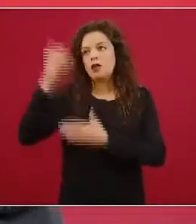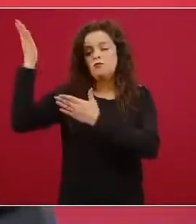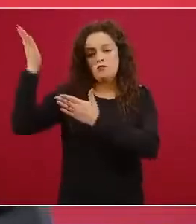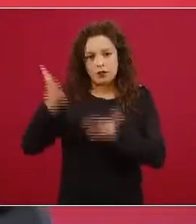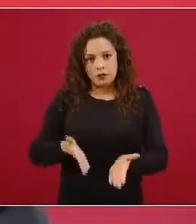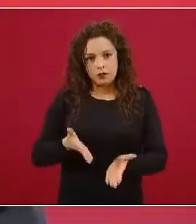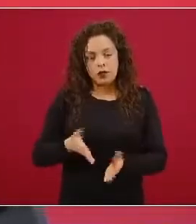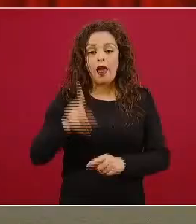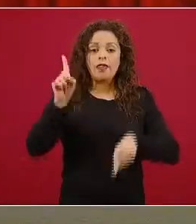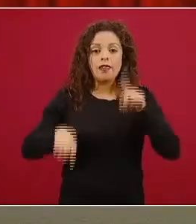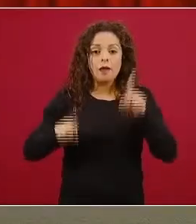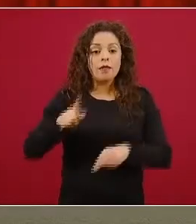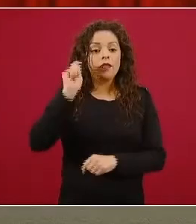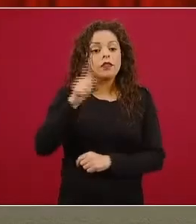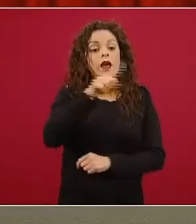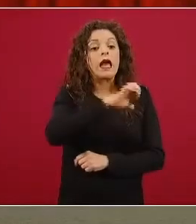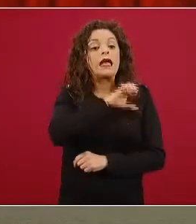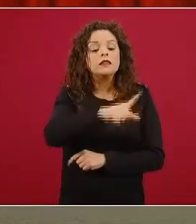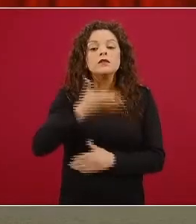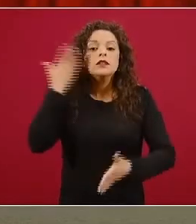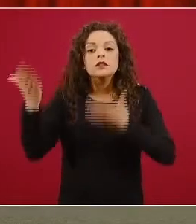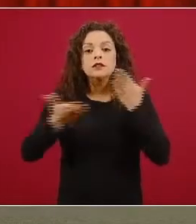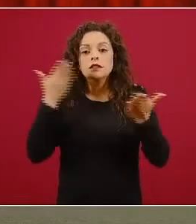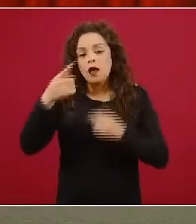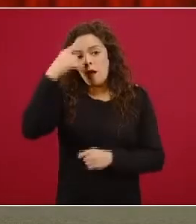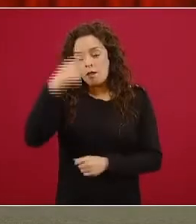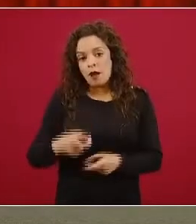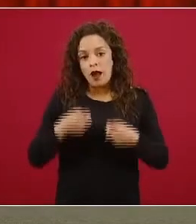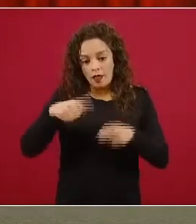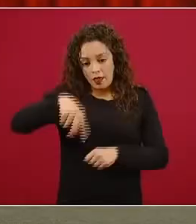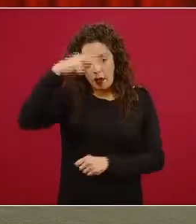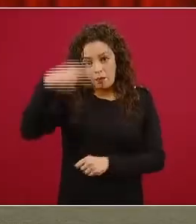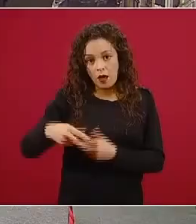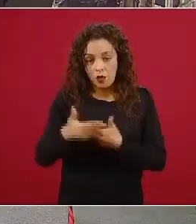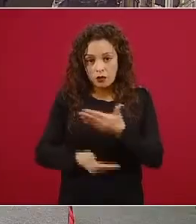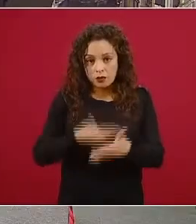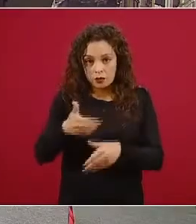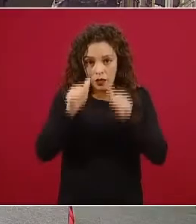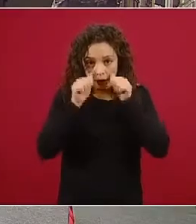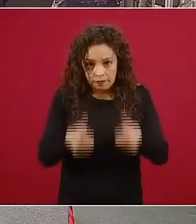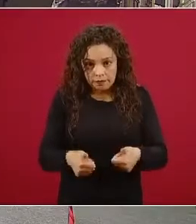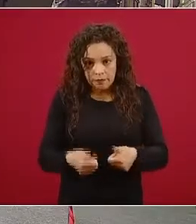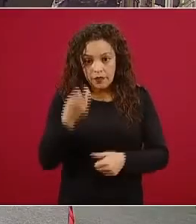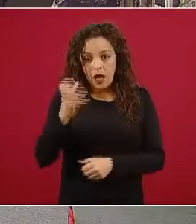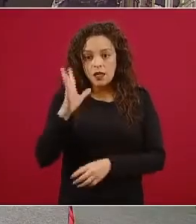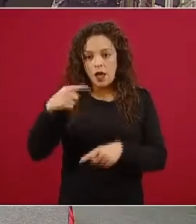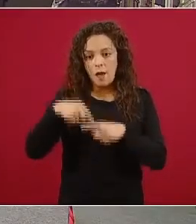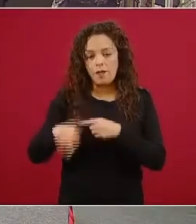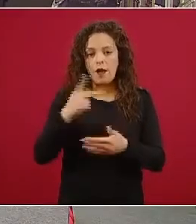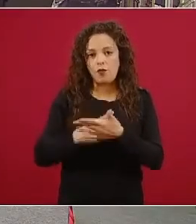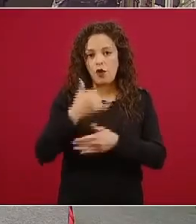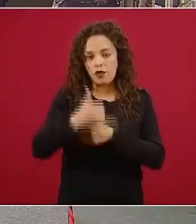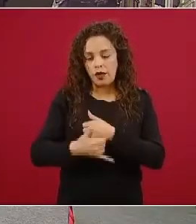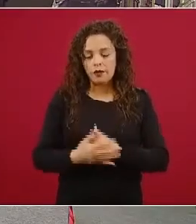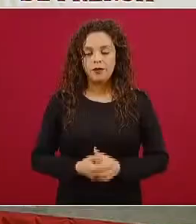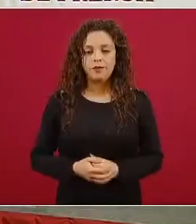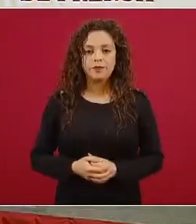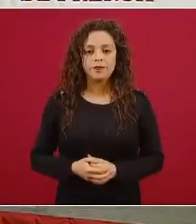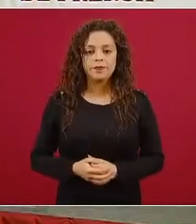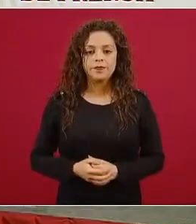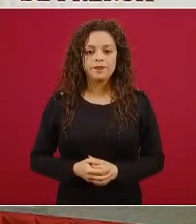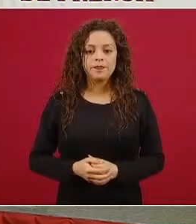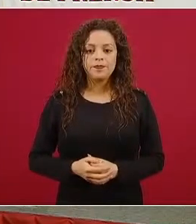y retornen a brindar sus servicios a México. Entonces empezó ya el proyecto. ¿Sí hay los